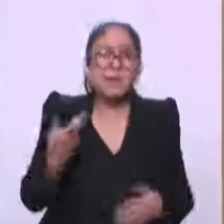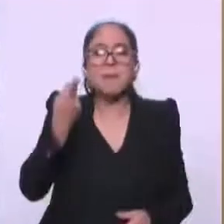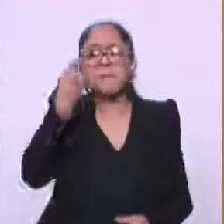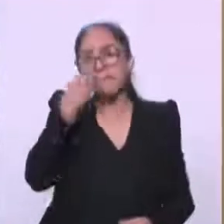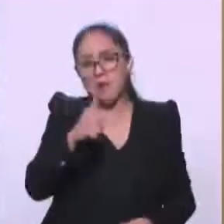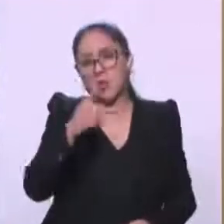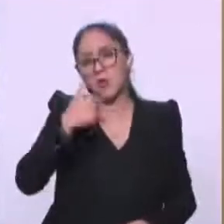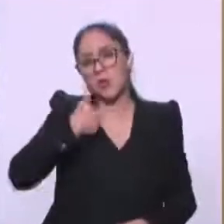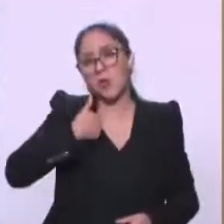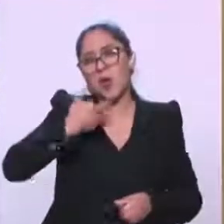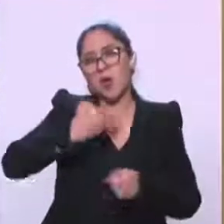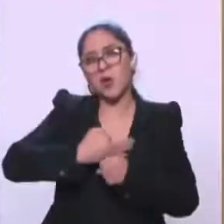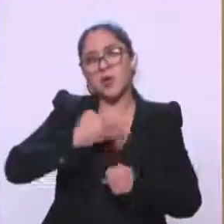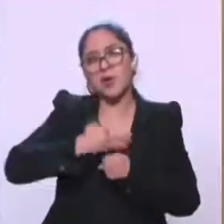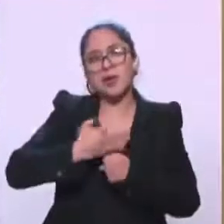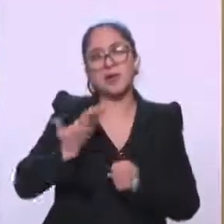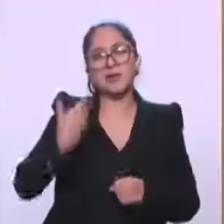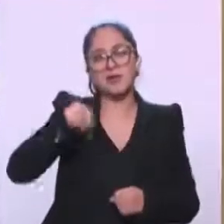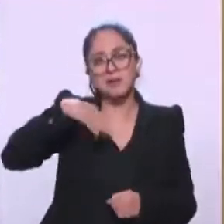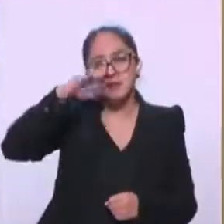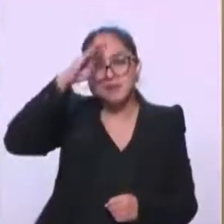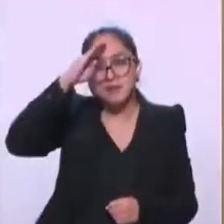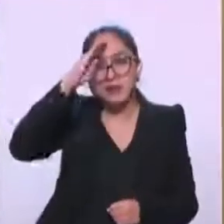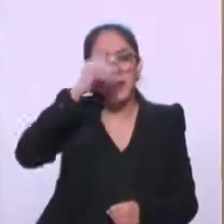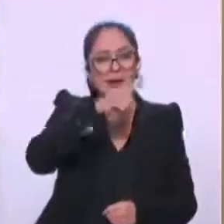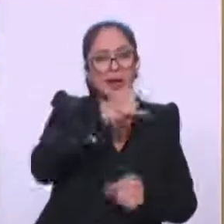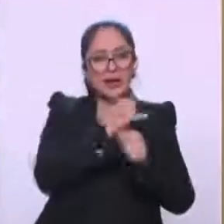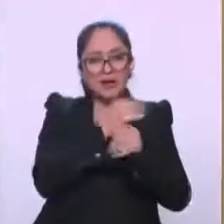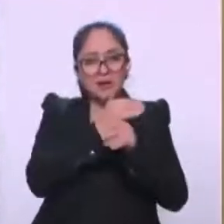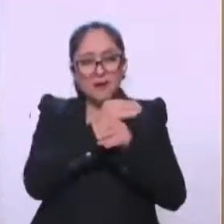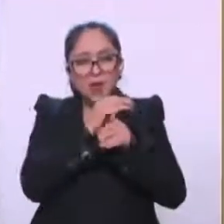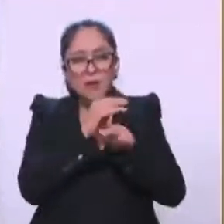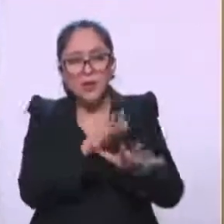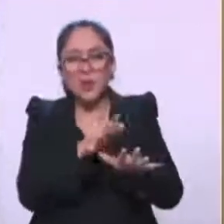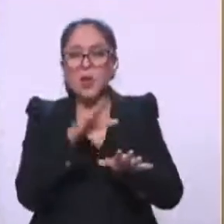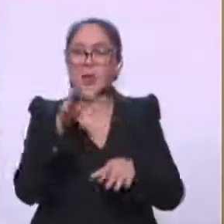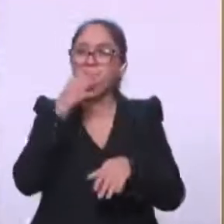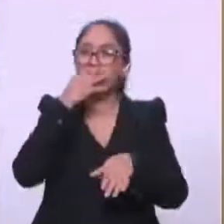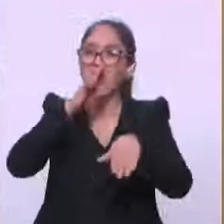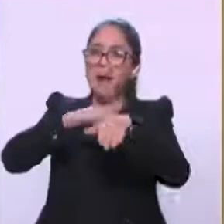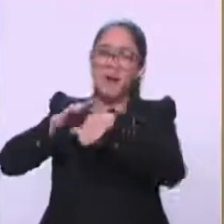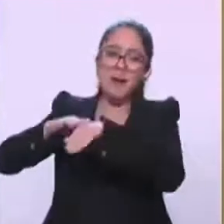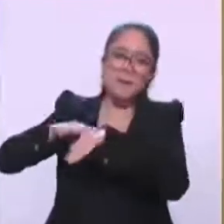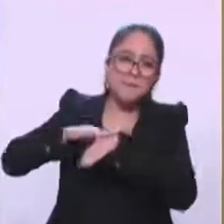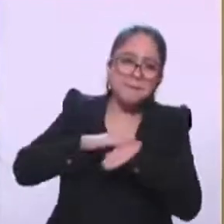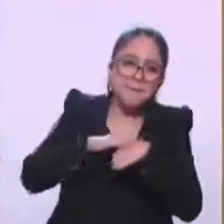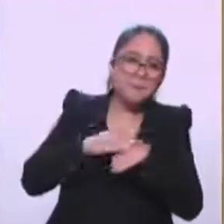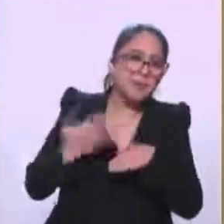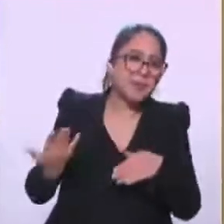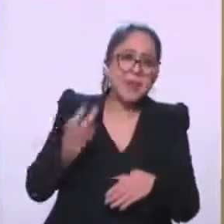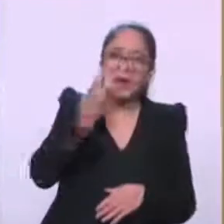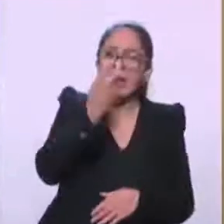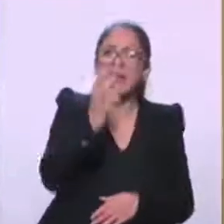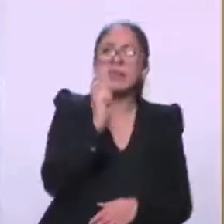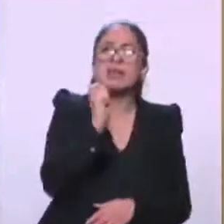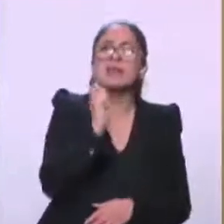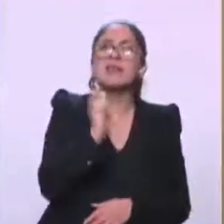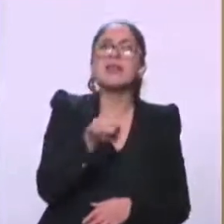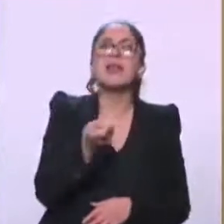Solamente les diría que la información que de pronto está saliendo, pues es una